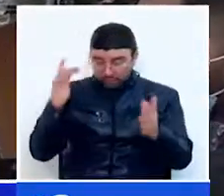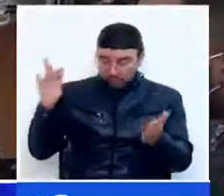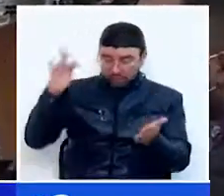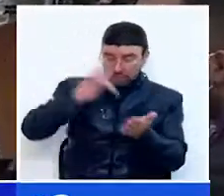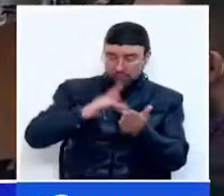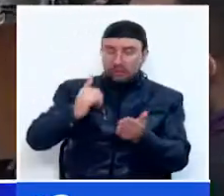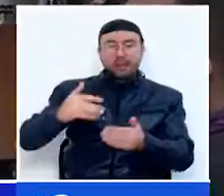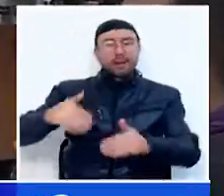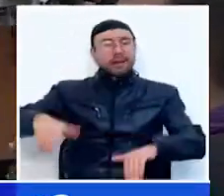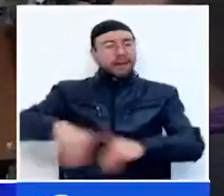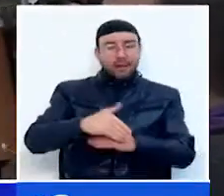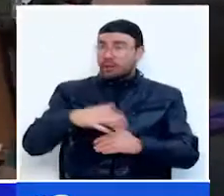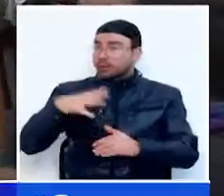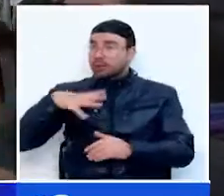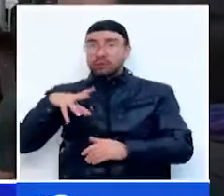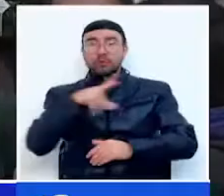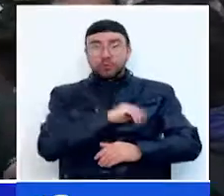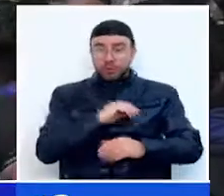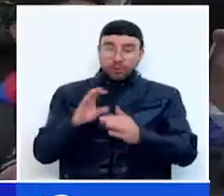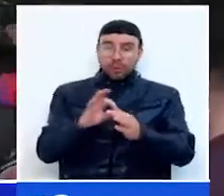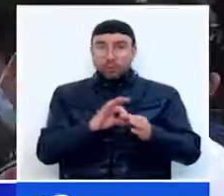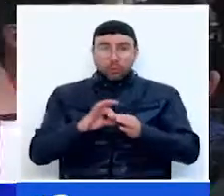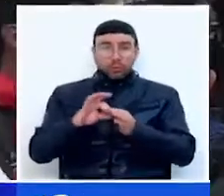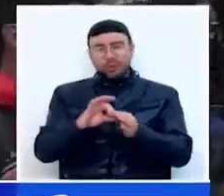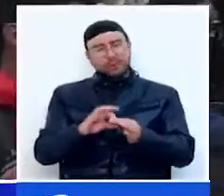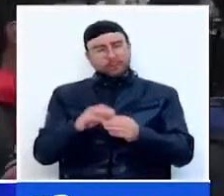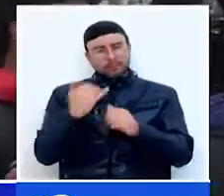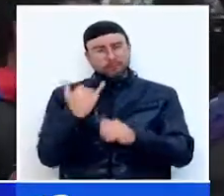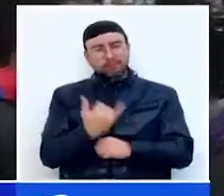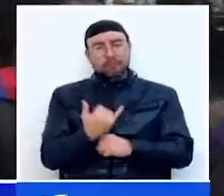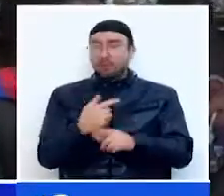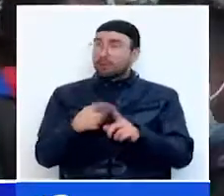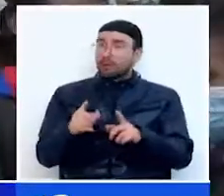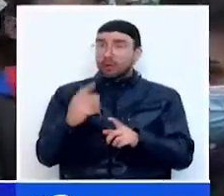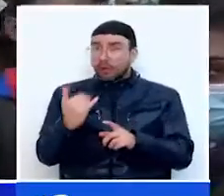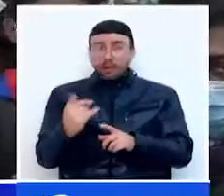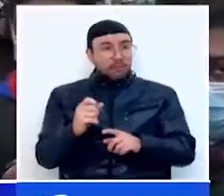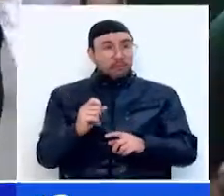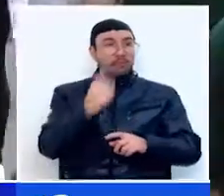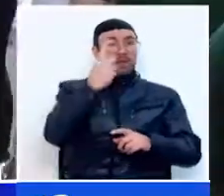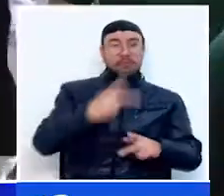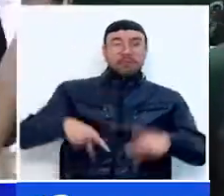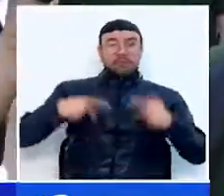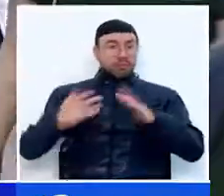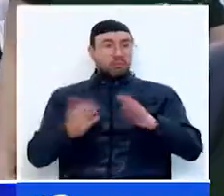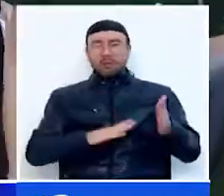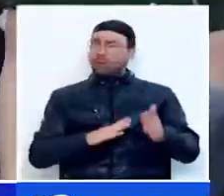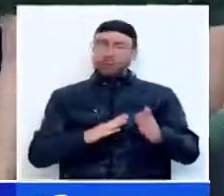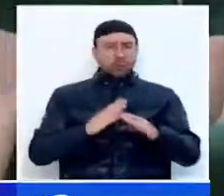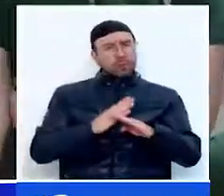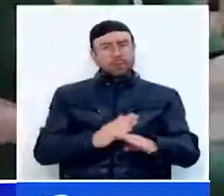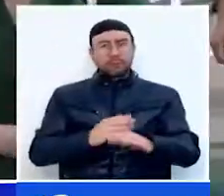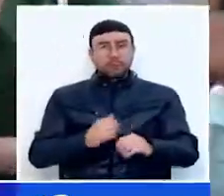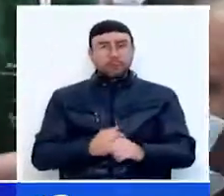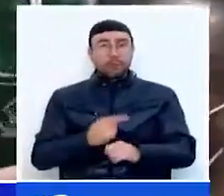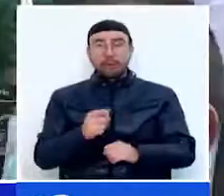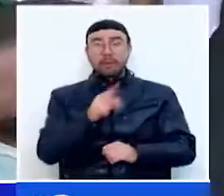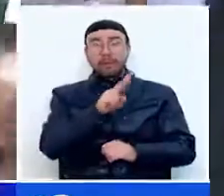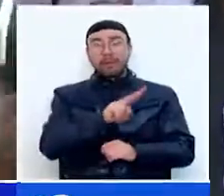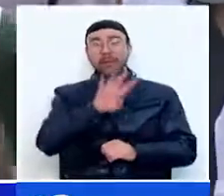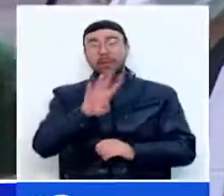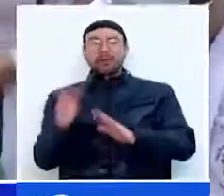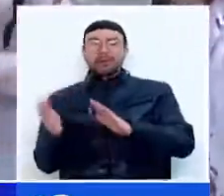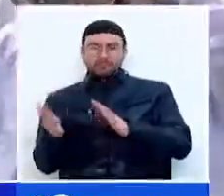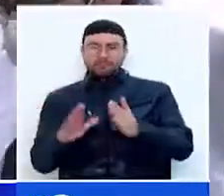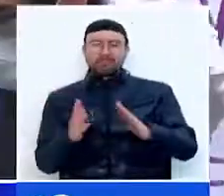calles, estemos todos unidos en pie de lucha, pero que nunca antepongamos la vida sobre otra cosa. En vista de los más de 24 fallecidos